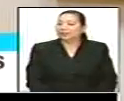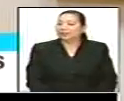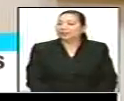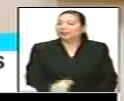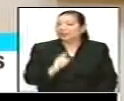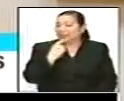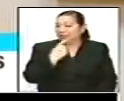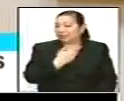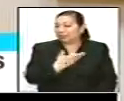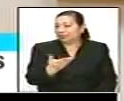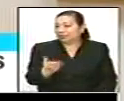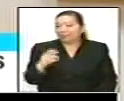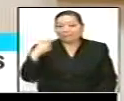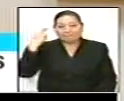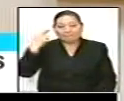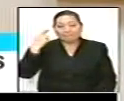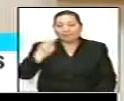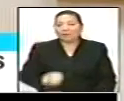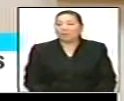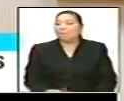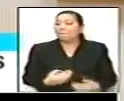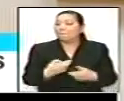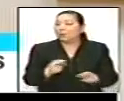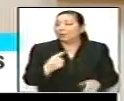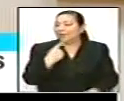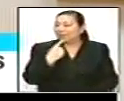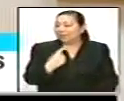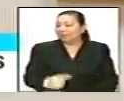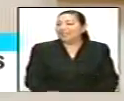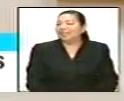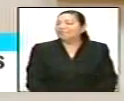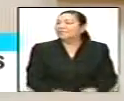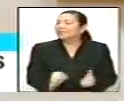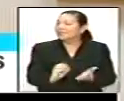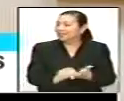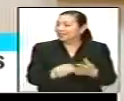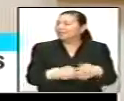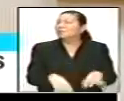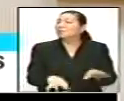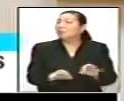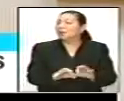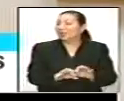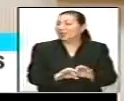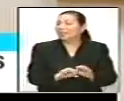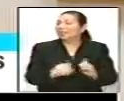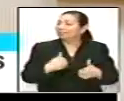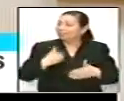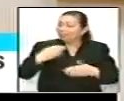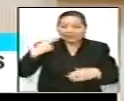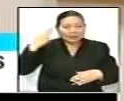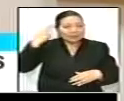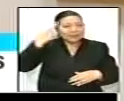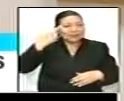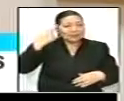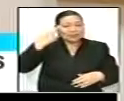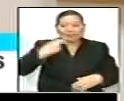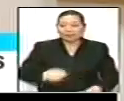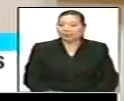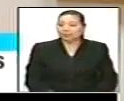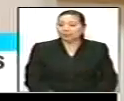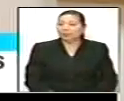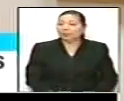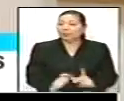Es un llamado a hacer política pública, nos dice Gladys, y eso es importante que podamos seguir reflexionando. Don